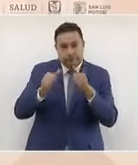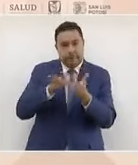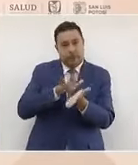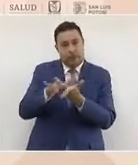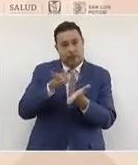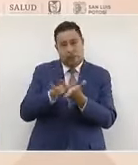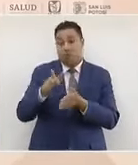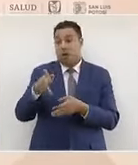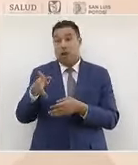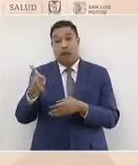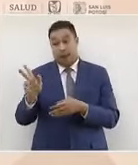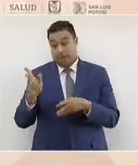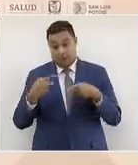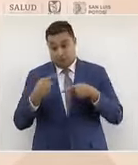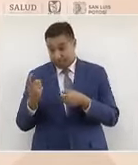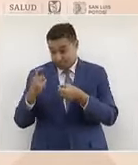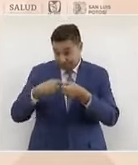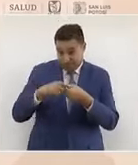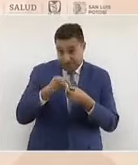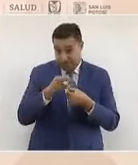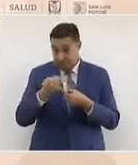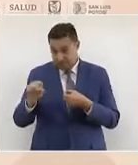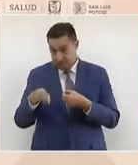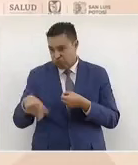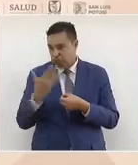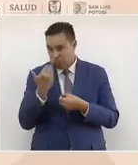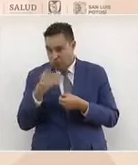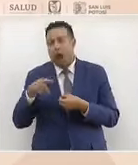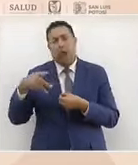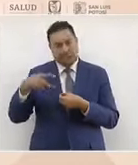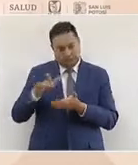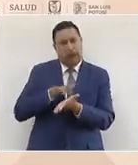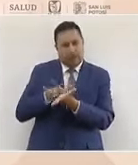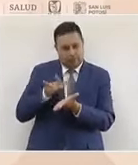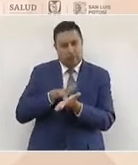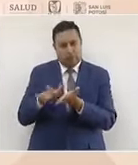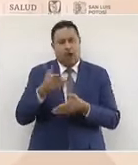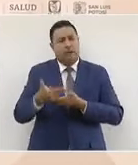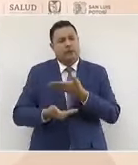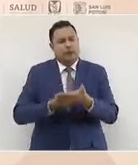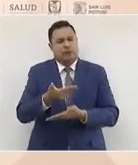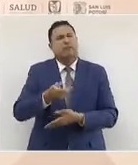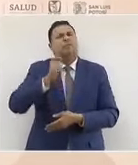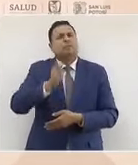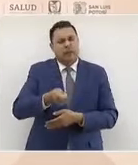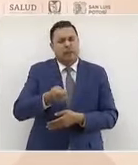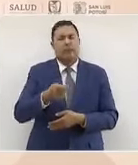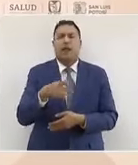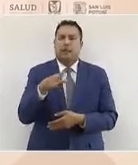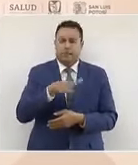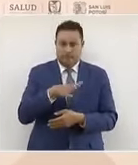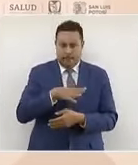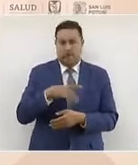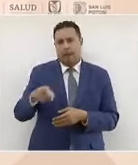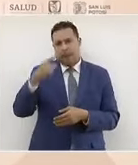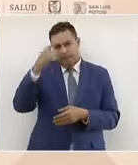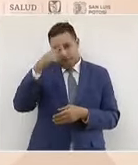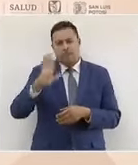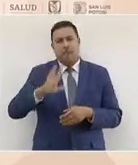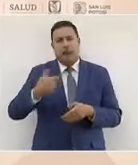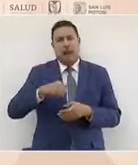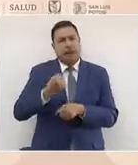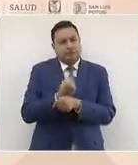no derechohabiente en el municipio de Soledad de Graciano Sánchez. De entre los servicios que otorgamos, destaca la unidad de